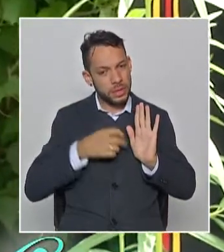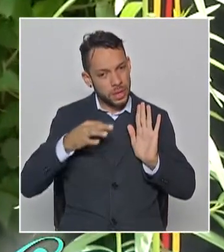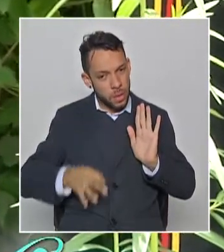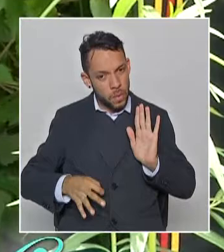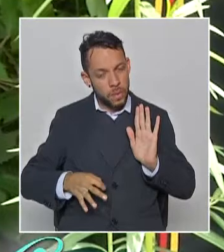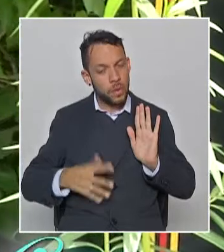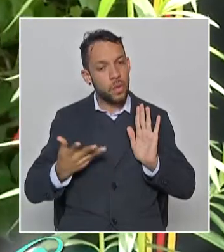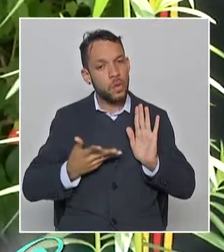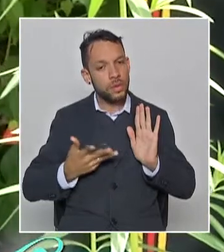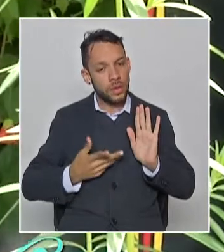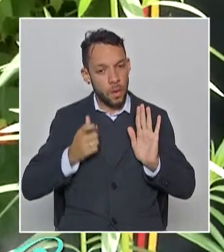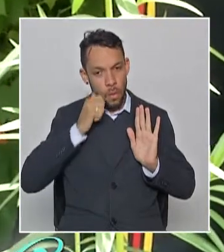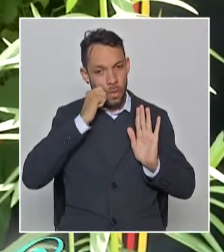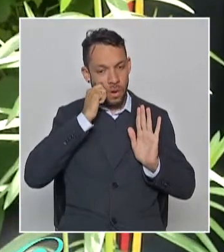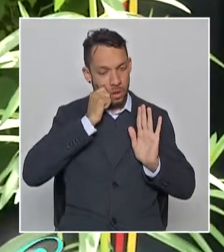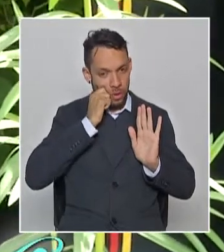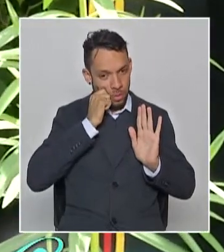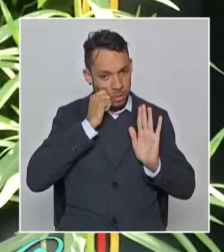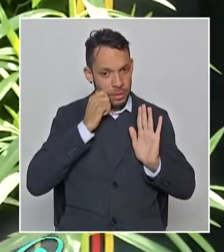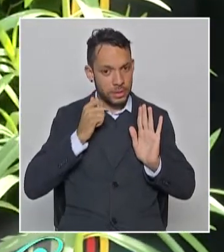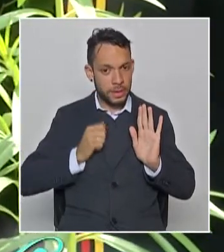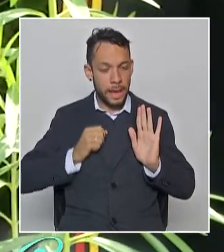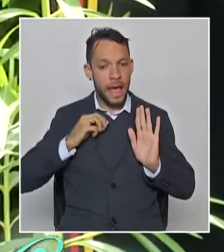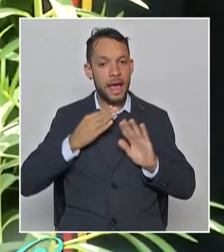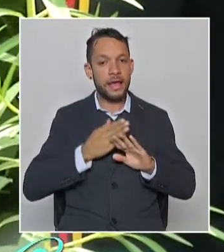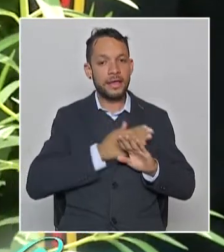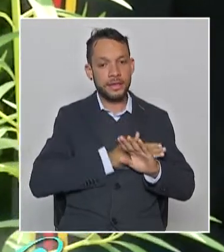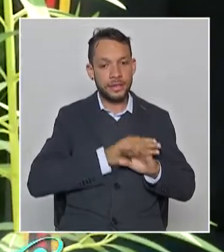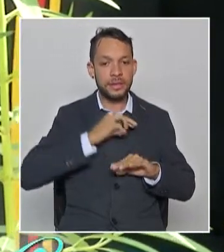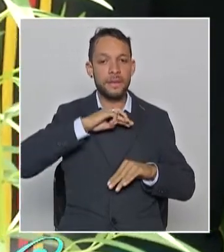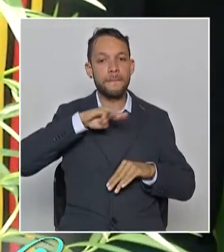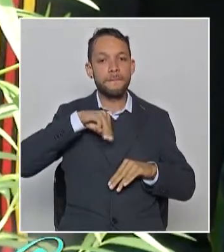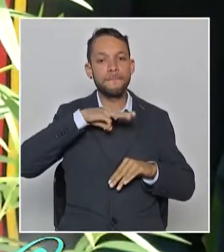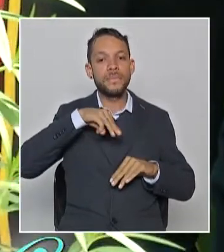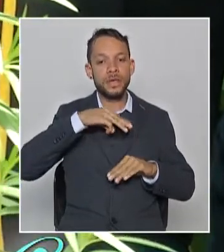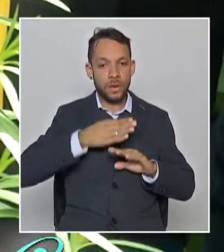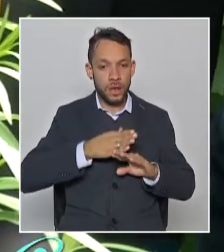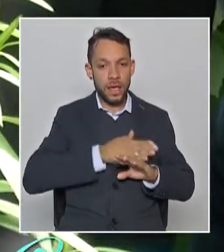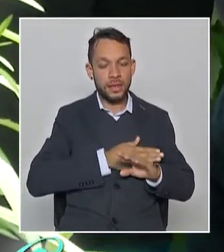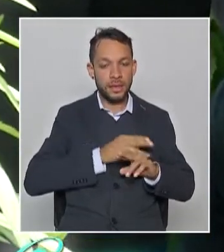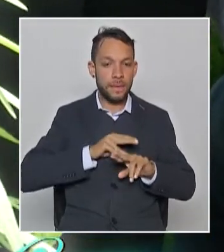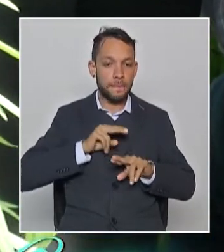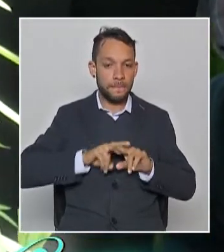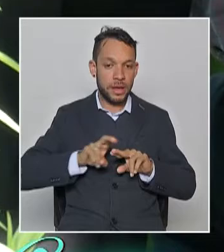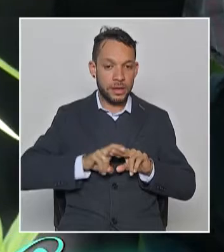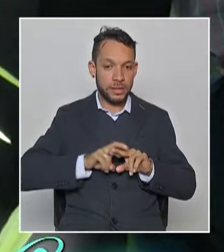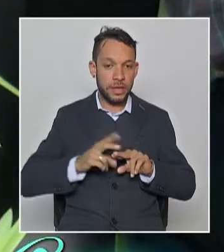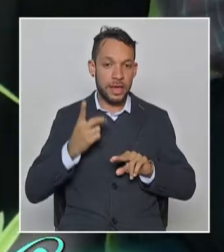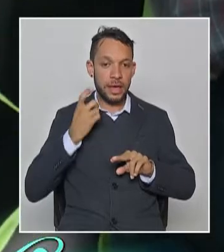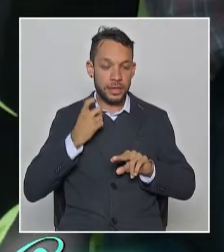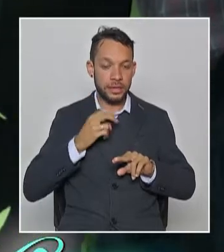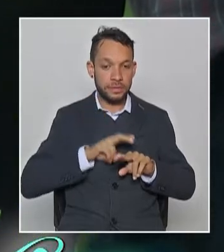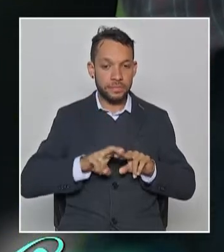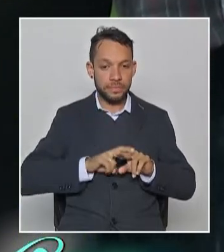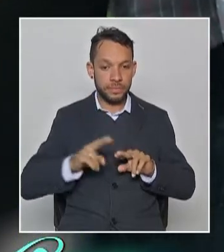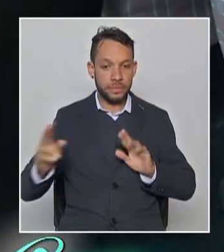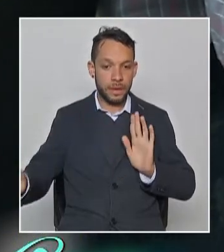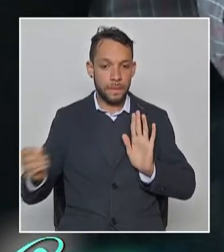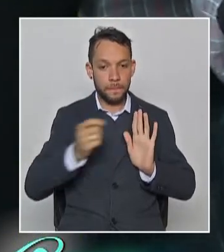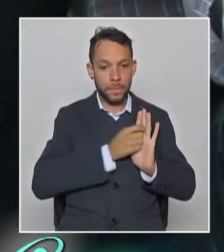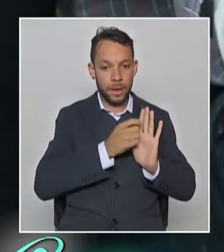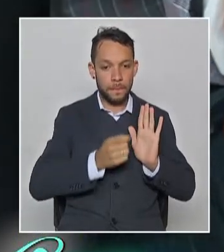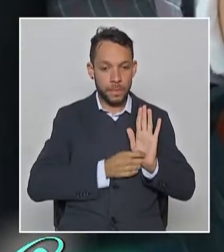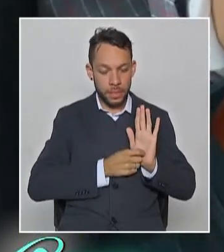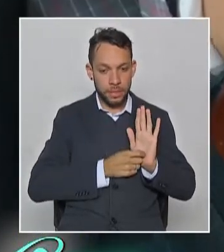a él el miércoles. El miércoles que estuve en Manizales, o sea, ayer que estuve en Manizales, yo le puse estos